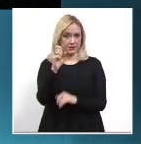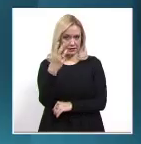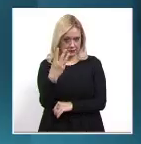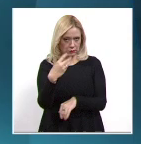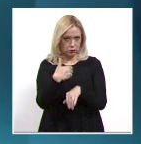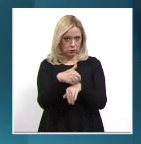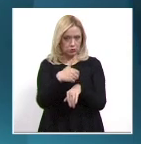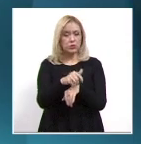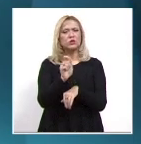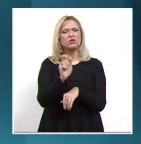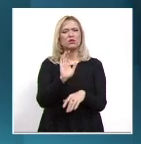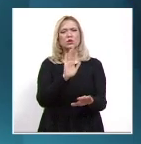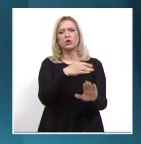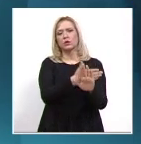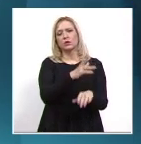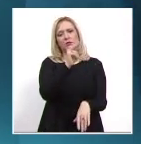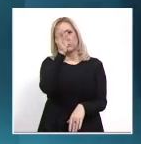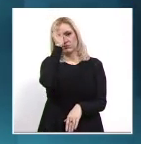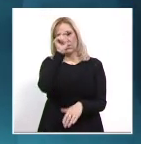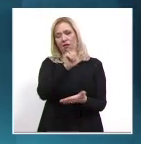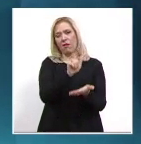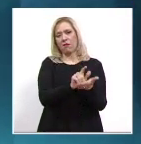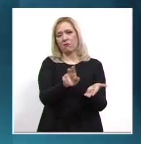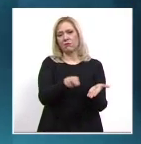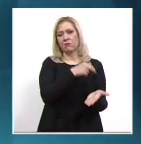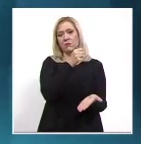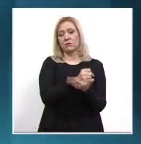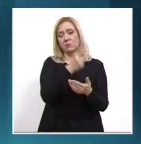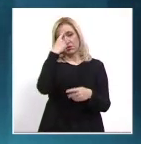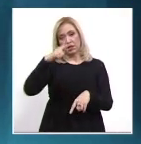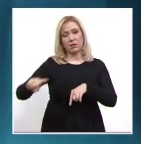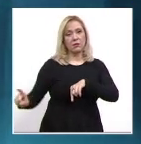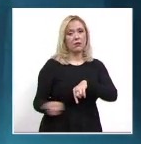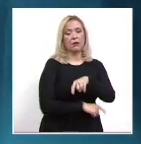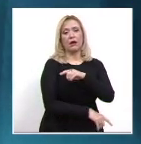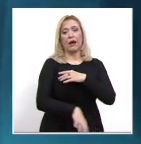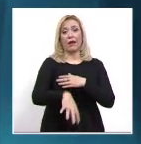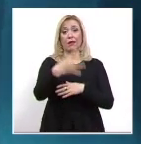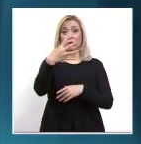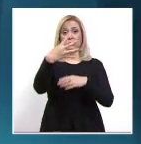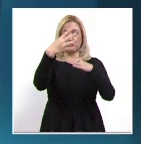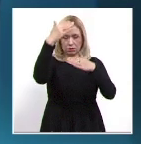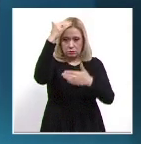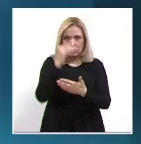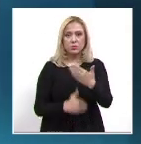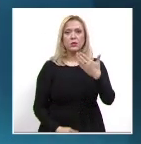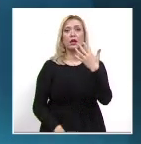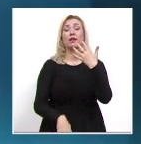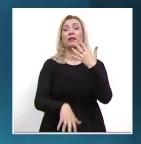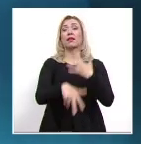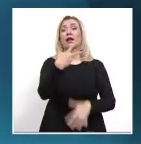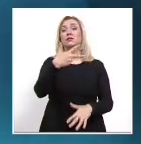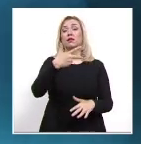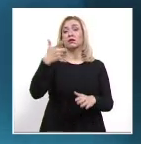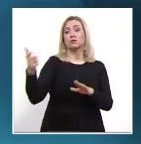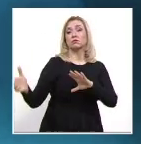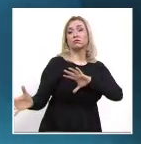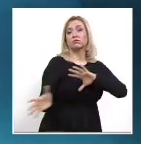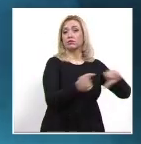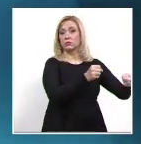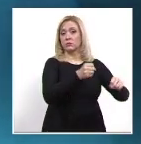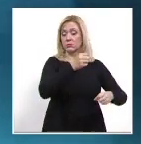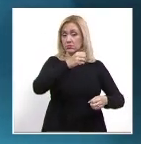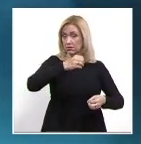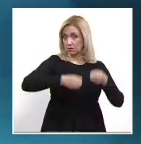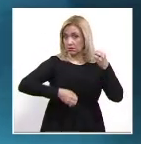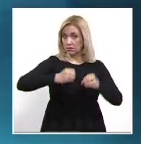1754/2023 en contra del decreto que extingue 13 fideicomisos del Poder Judicial de la Federación, cuyo efecto subsistirá hasta que